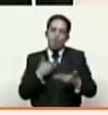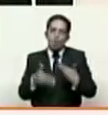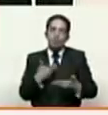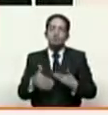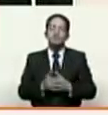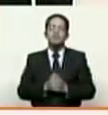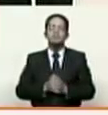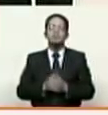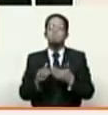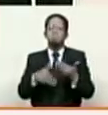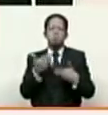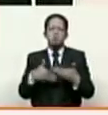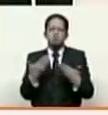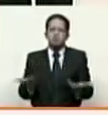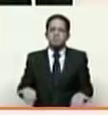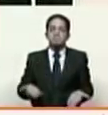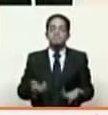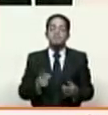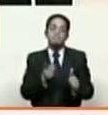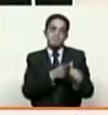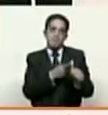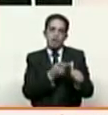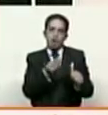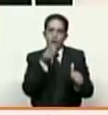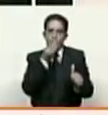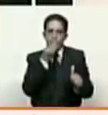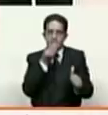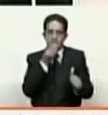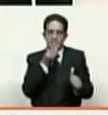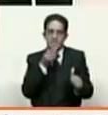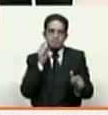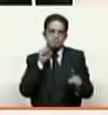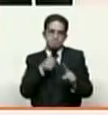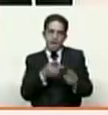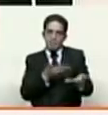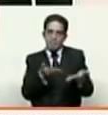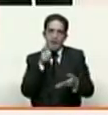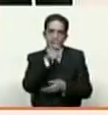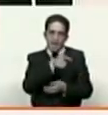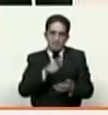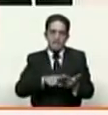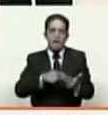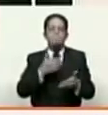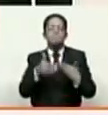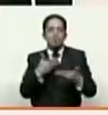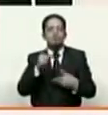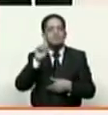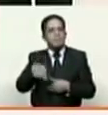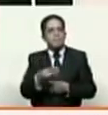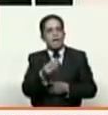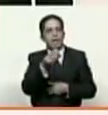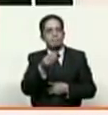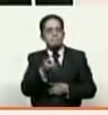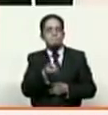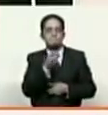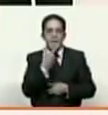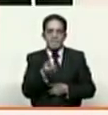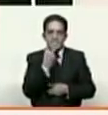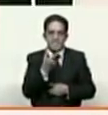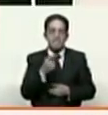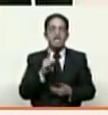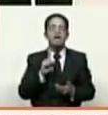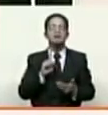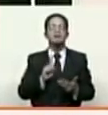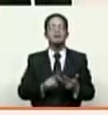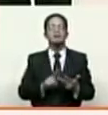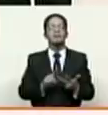es producir principalmente los alimentos para nuestro pueblo, los medicamentos que necesita nuestro pueblo y en ese sentido